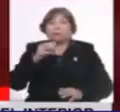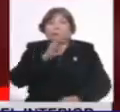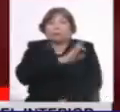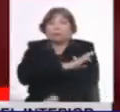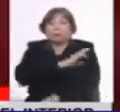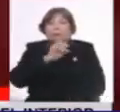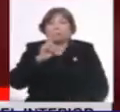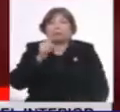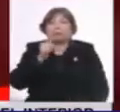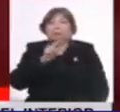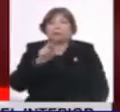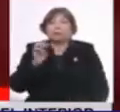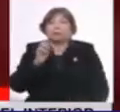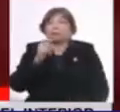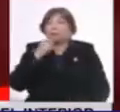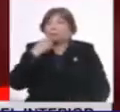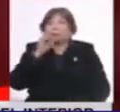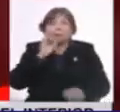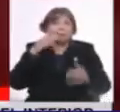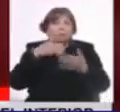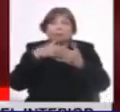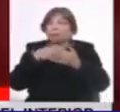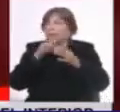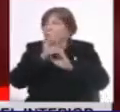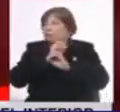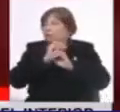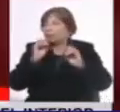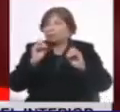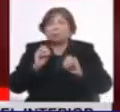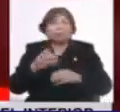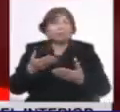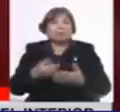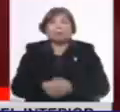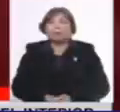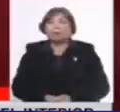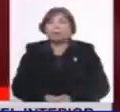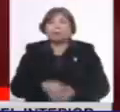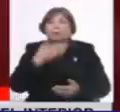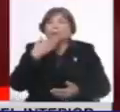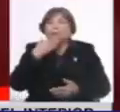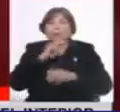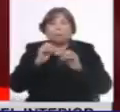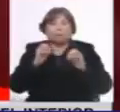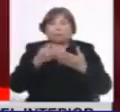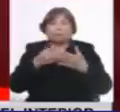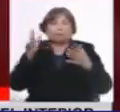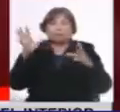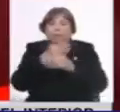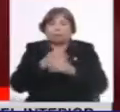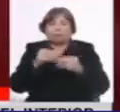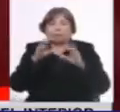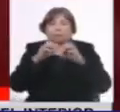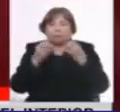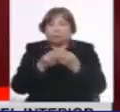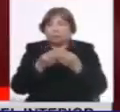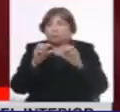fiscal Barreto, ¿no? Nadie ha obstaculizado esa comisión, nadie ha dicho que va a deshacer esa